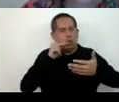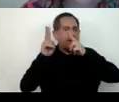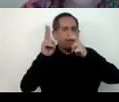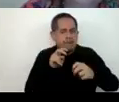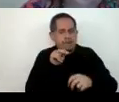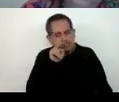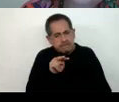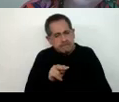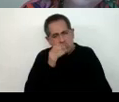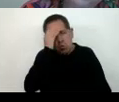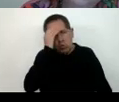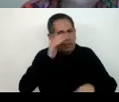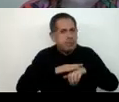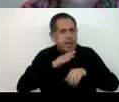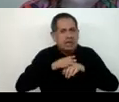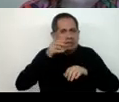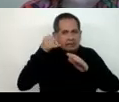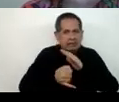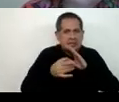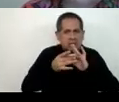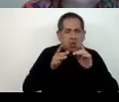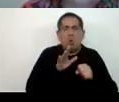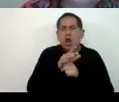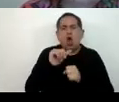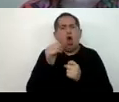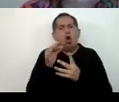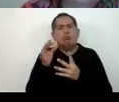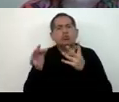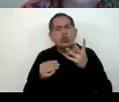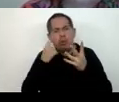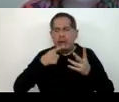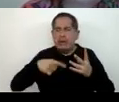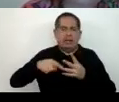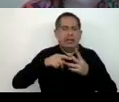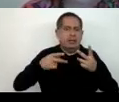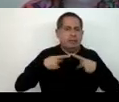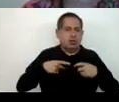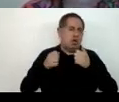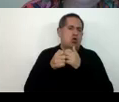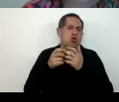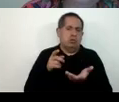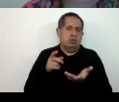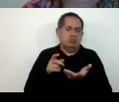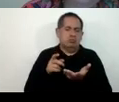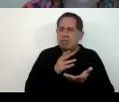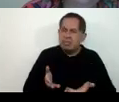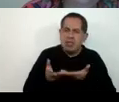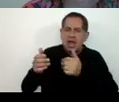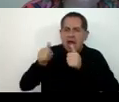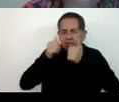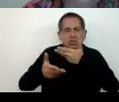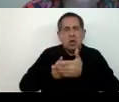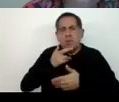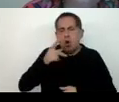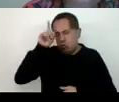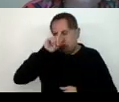y conocer cuáles serían las alternativas de estos materiales para poder brindar una mejor